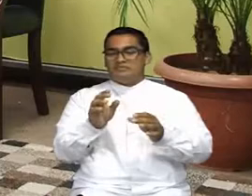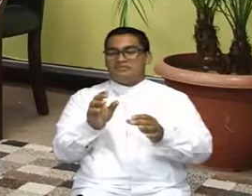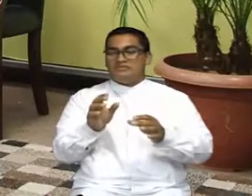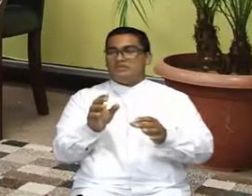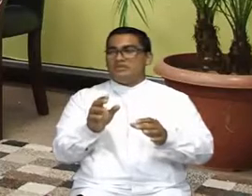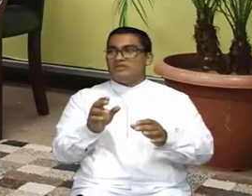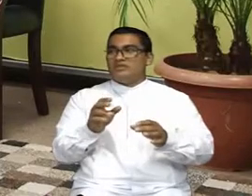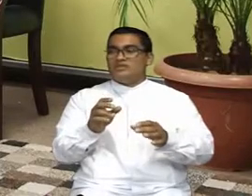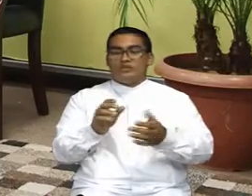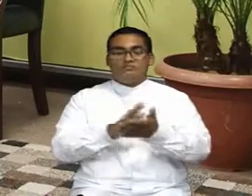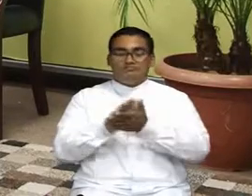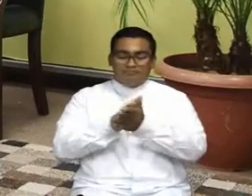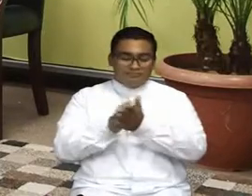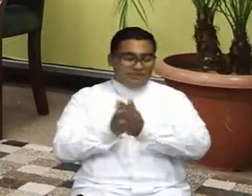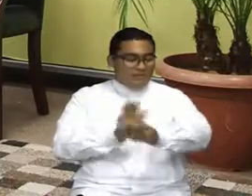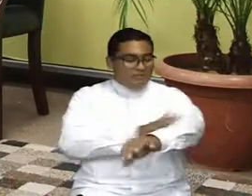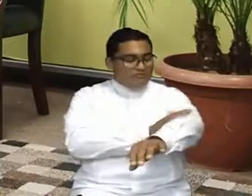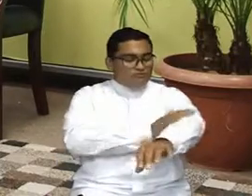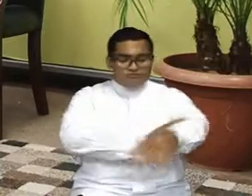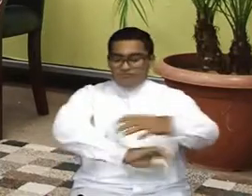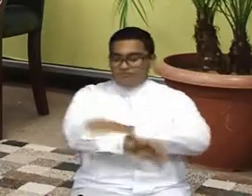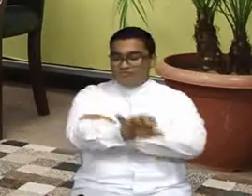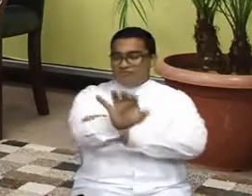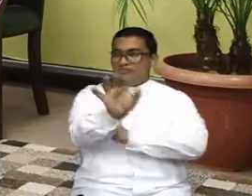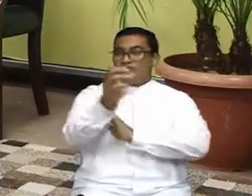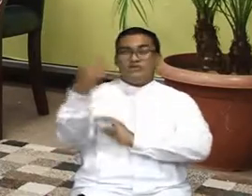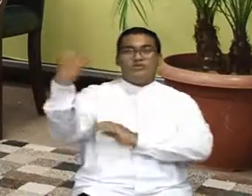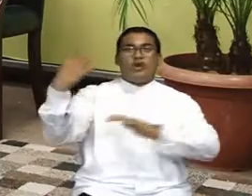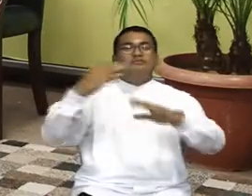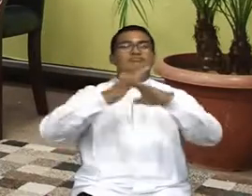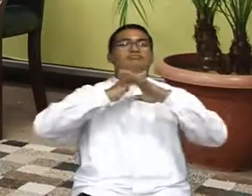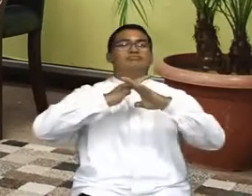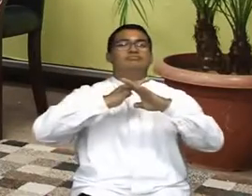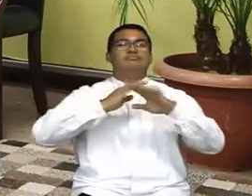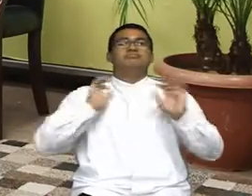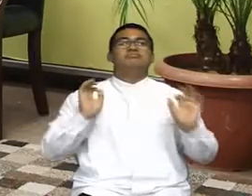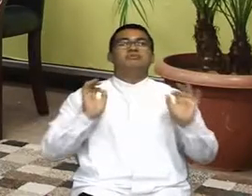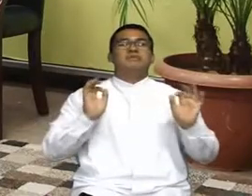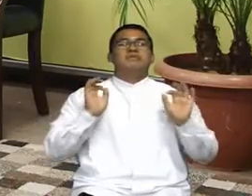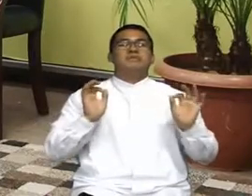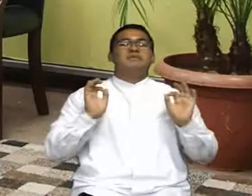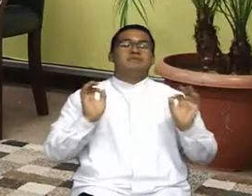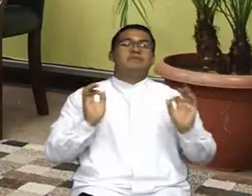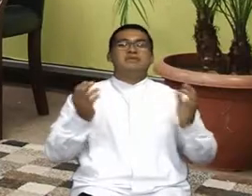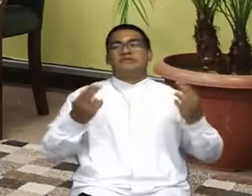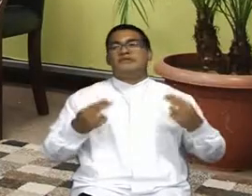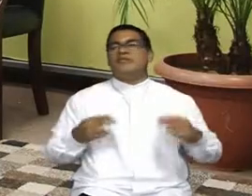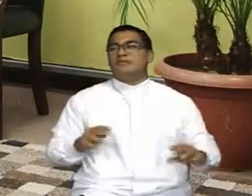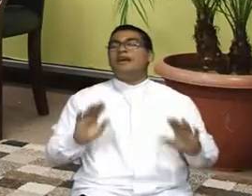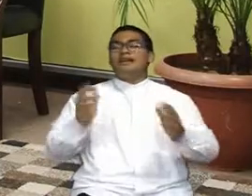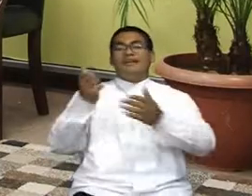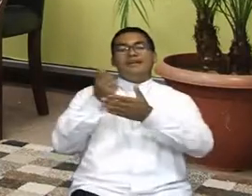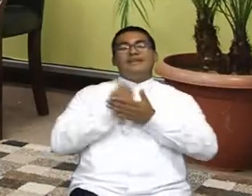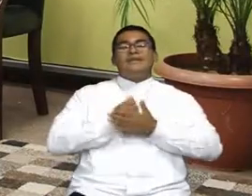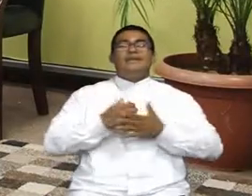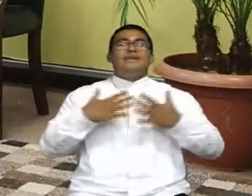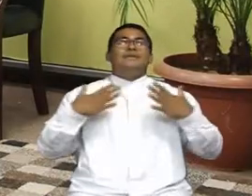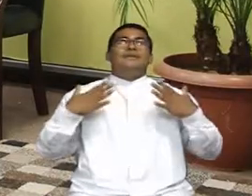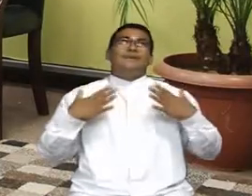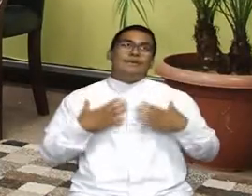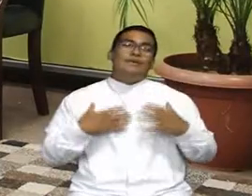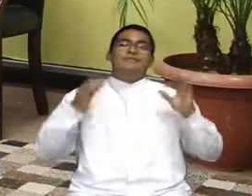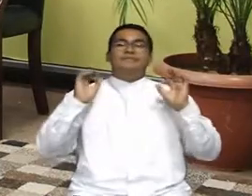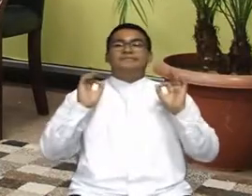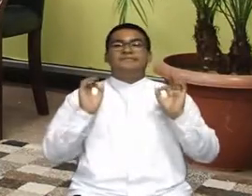Tenemos que aprender a usar bloqueador solar, ¿verdad? Es una de las causas, o sea, eso sí nos va a ayudar a prevenir.